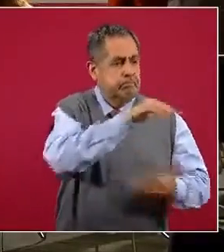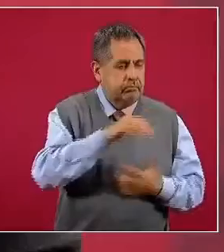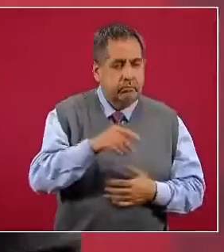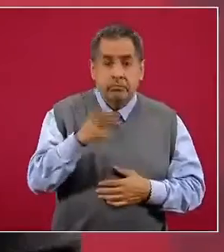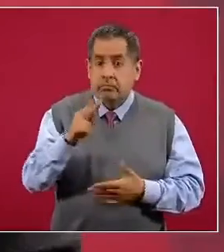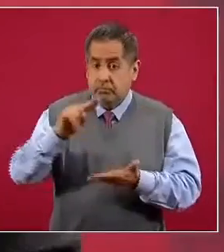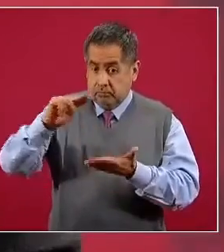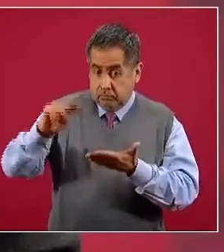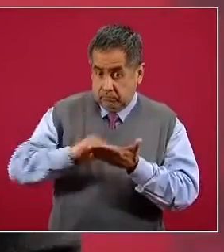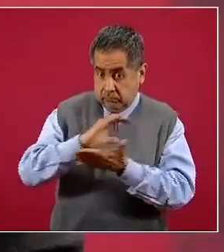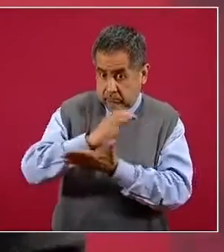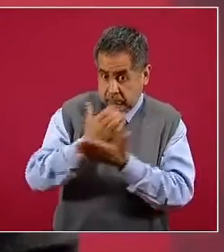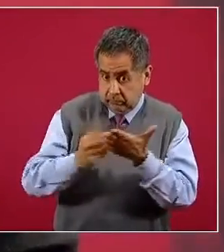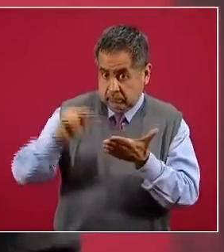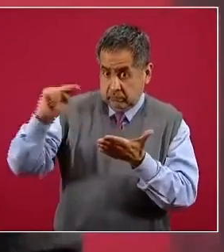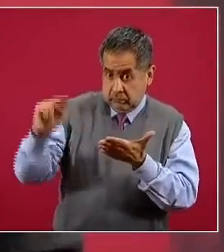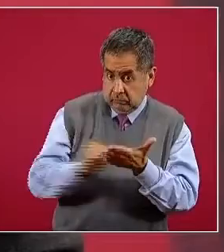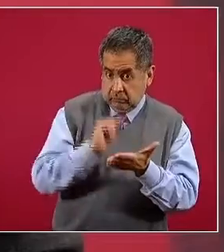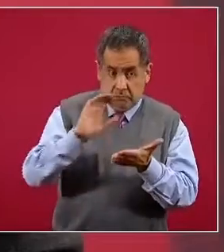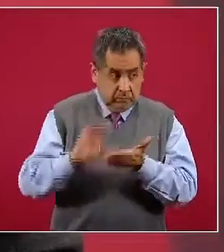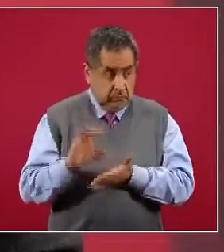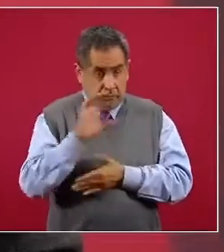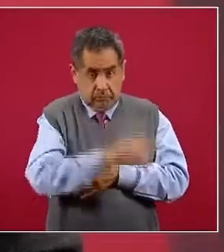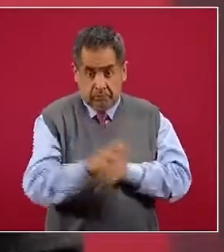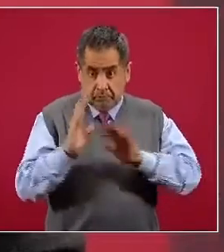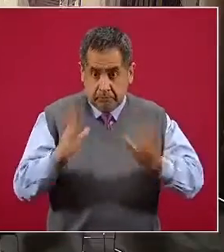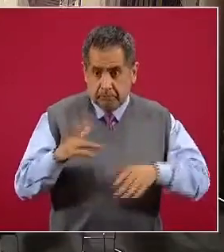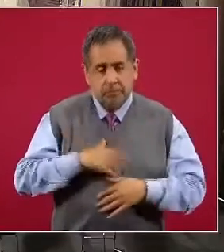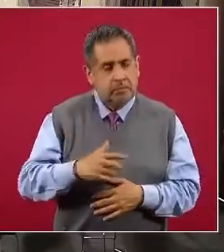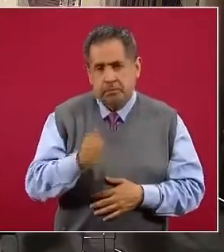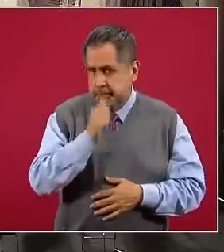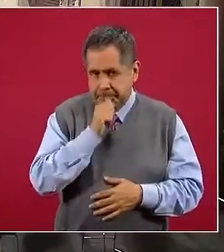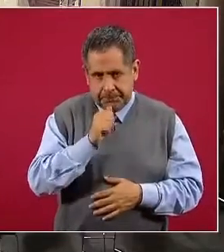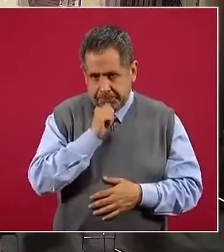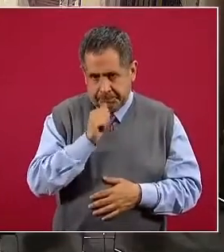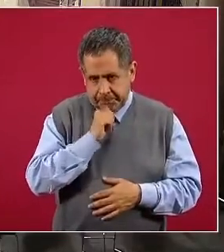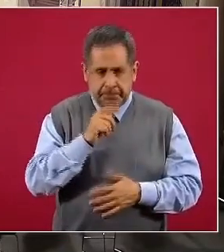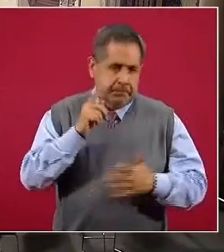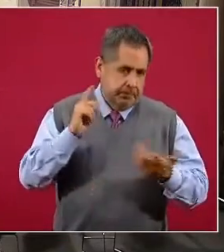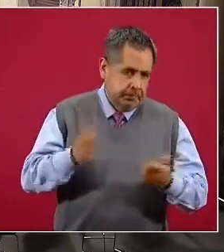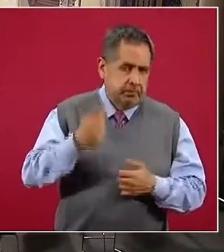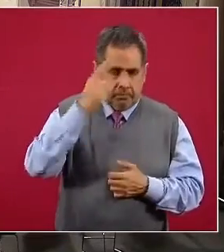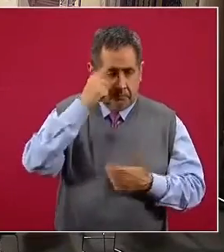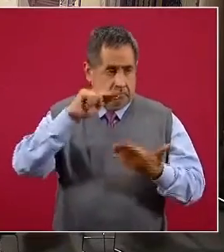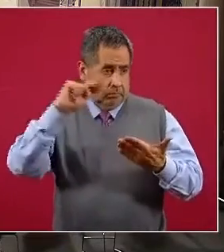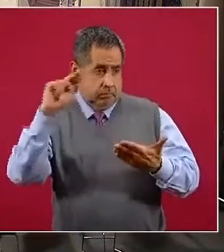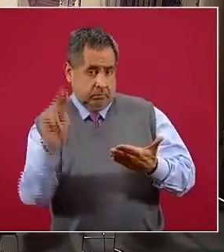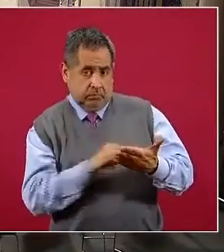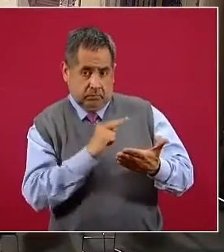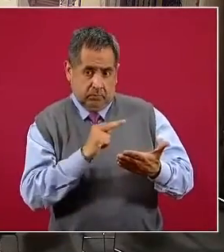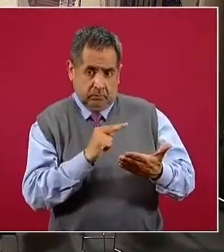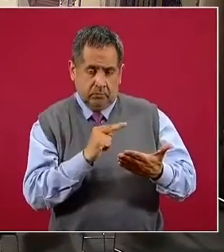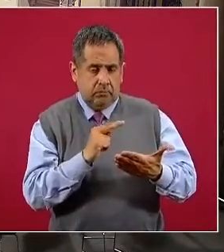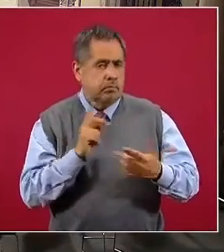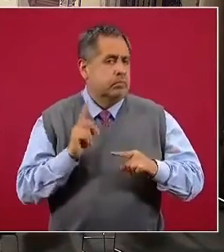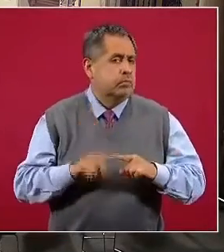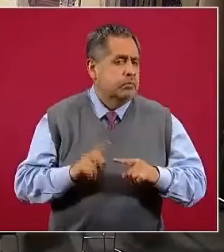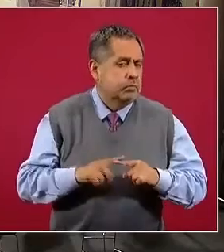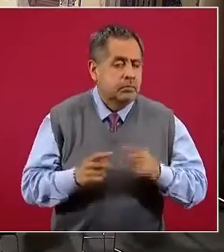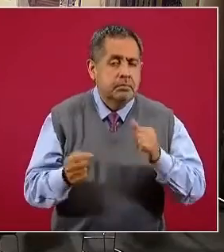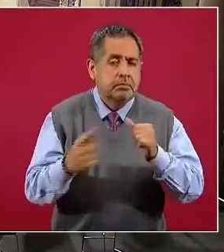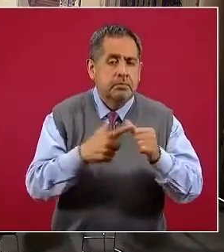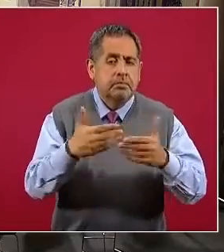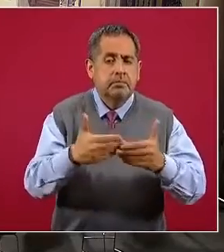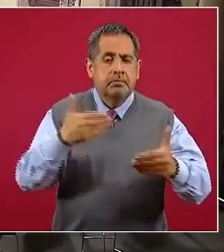los contratos. Y una de las consideraciones importantísimas para firmar o no los contratos depende de